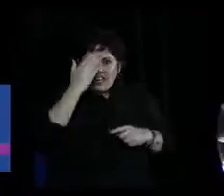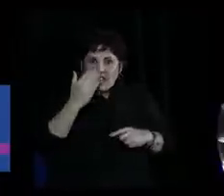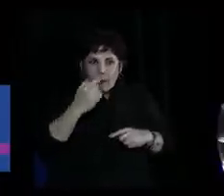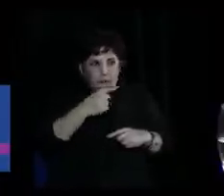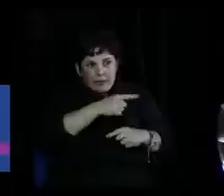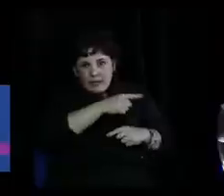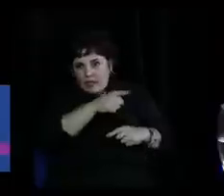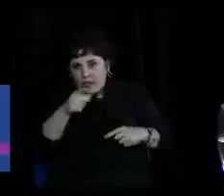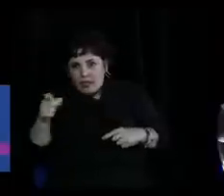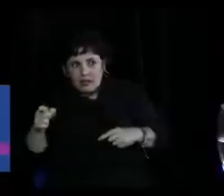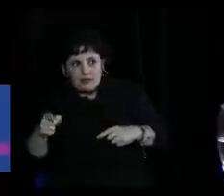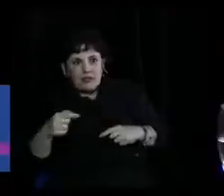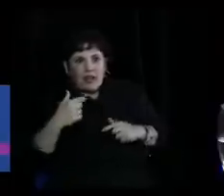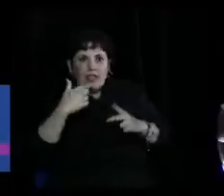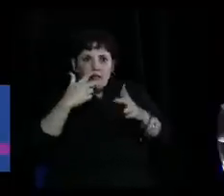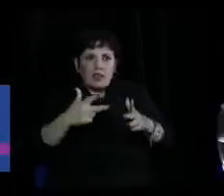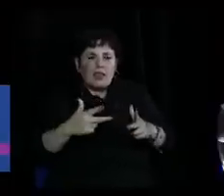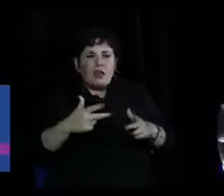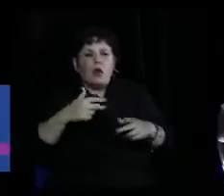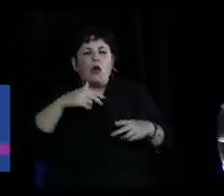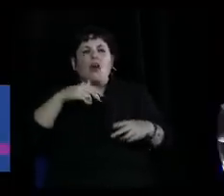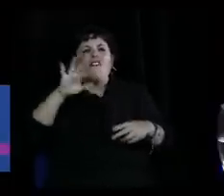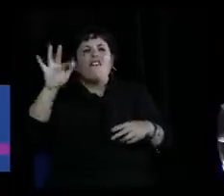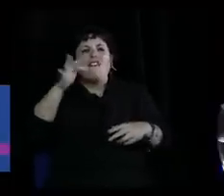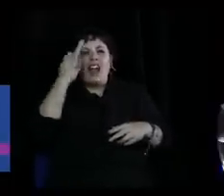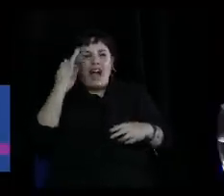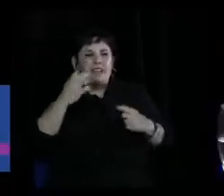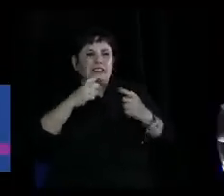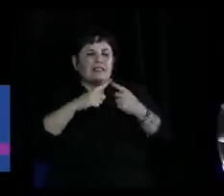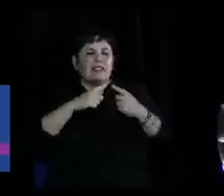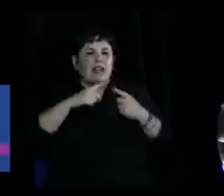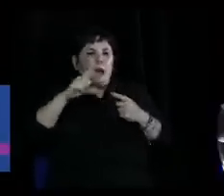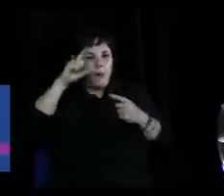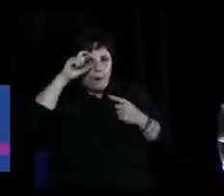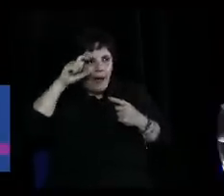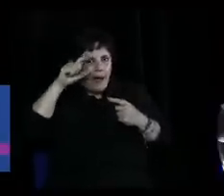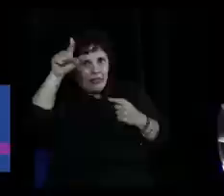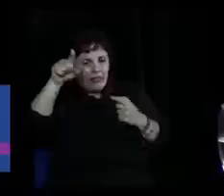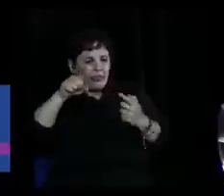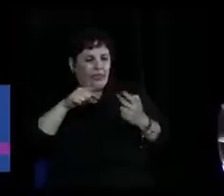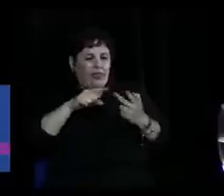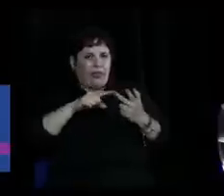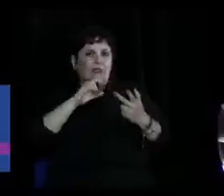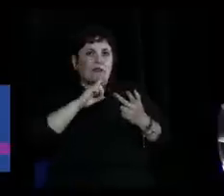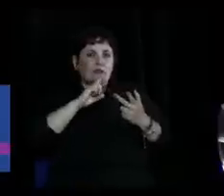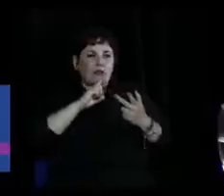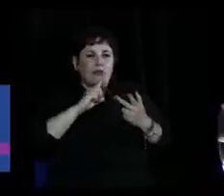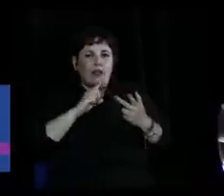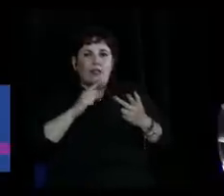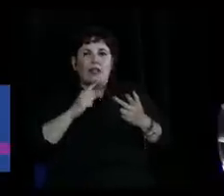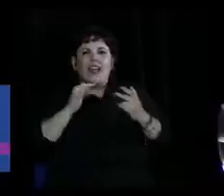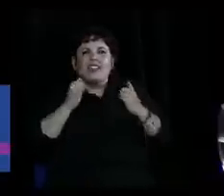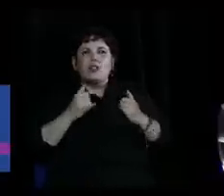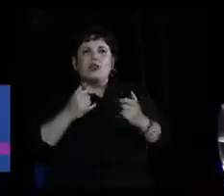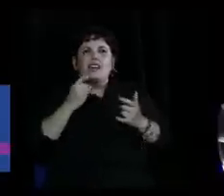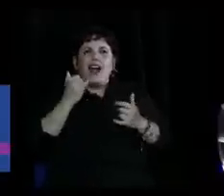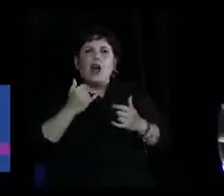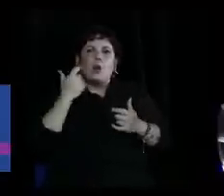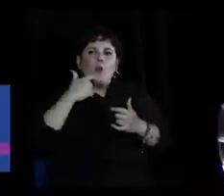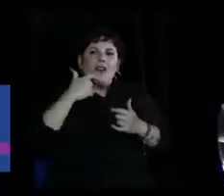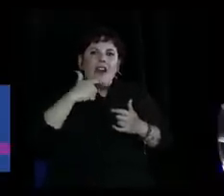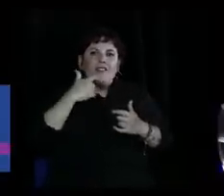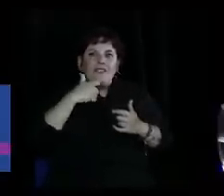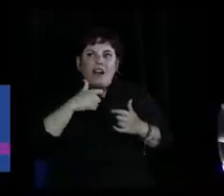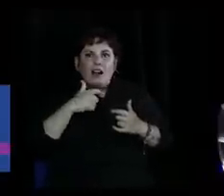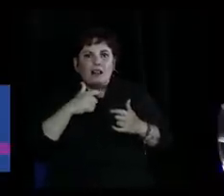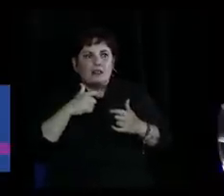menos, decir, bueno, hay que... Salió Macron, salió Biden, ¿no? Entonces me parece que hay una deficiencia en las